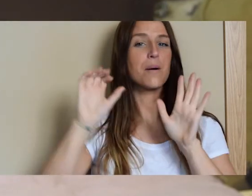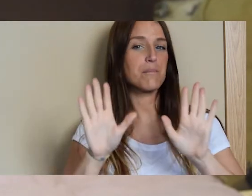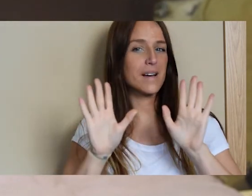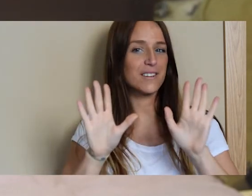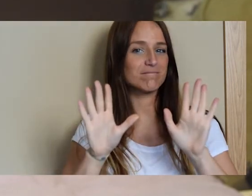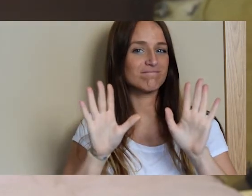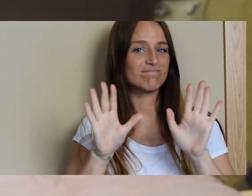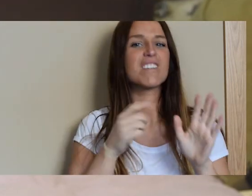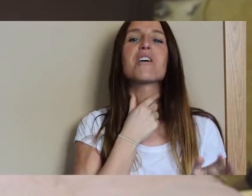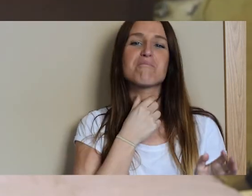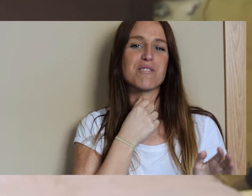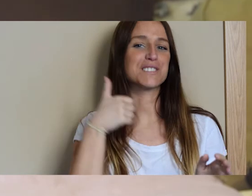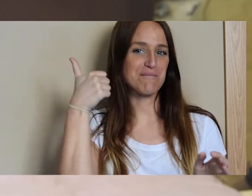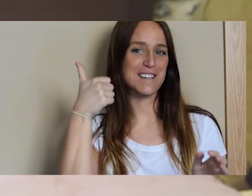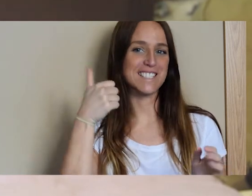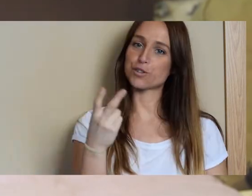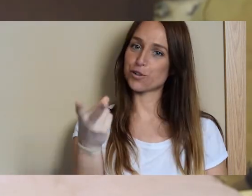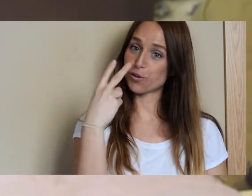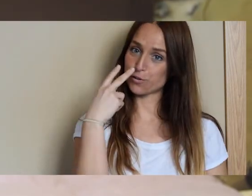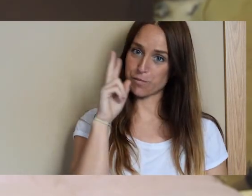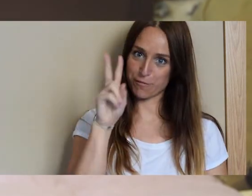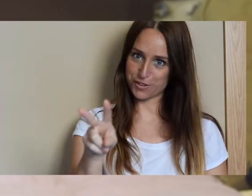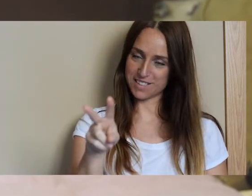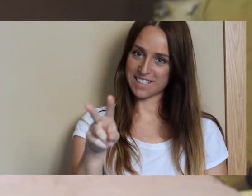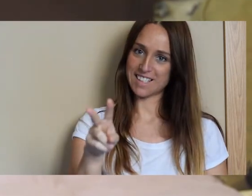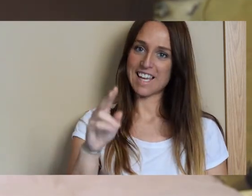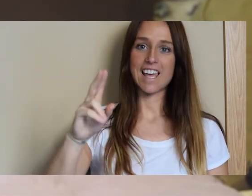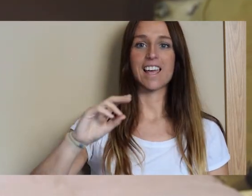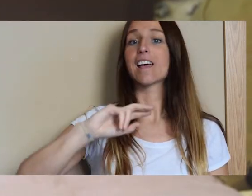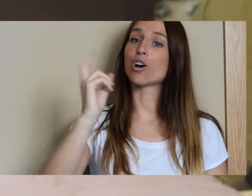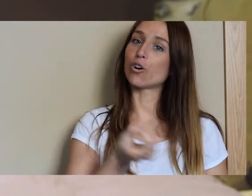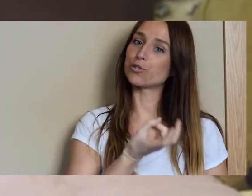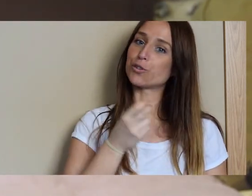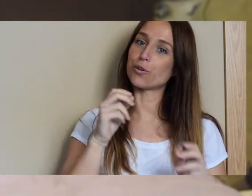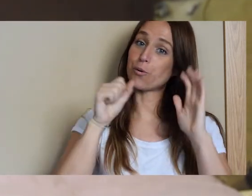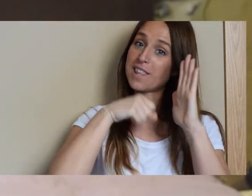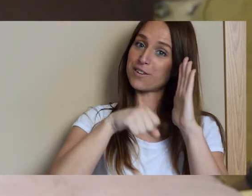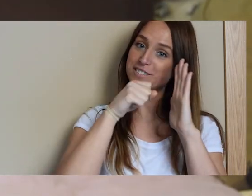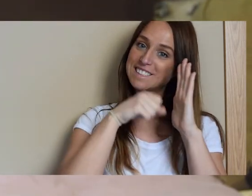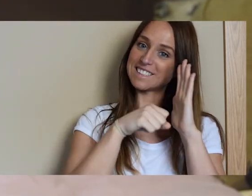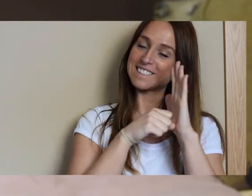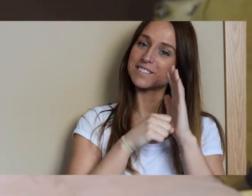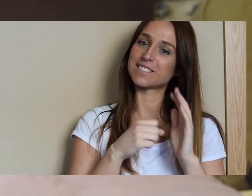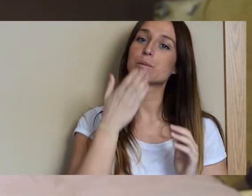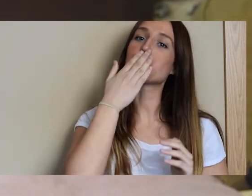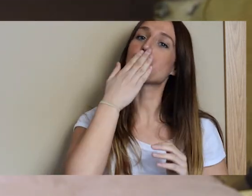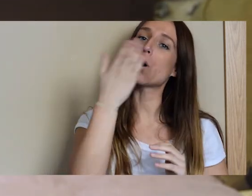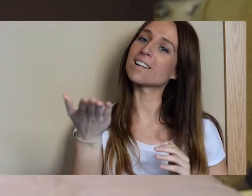Pero bueno, prefiero que le deis a esta. Y nada. Nos vemos en el próximo vídeo. Y un besote muy grande. ¡Mua!